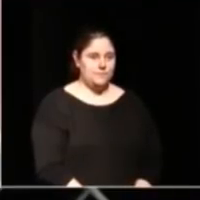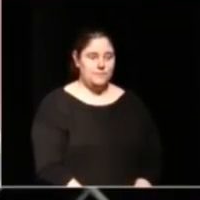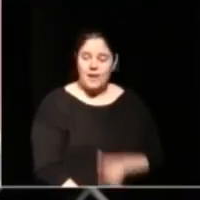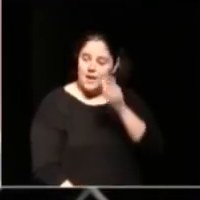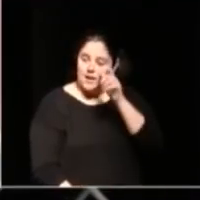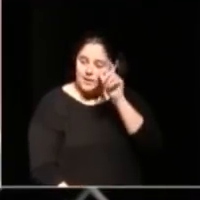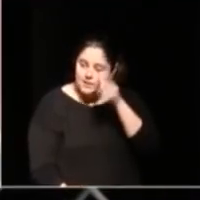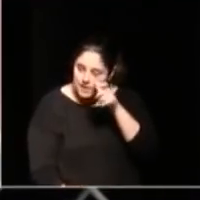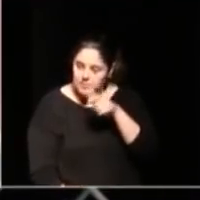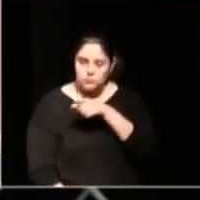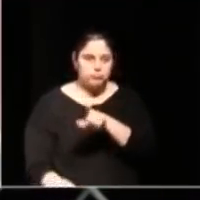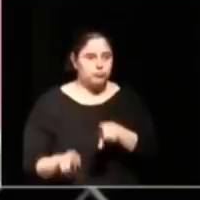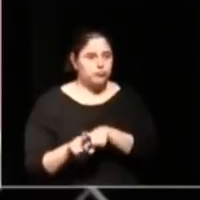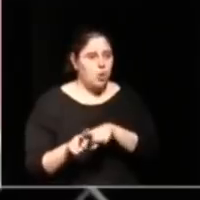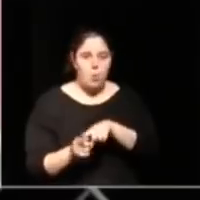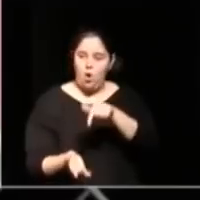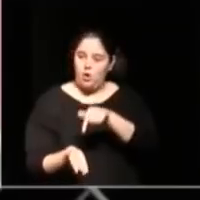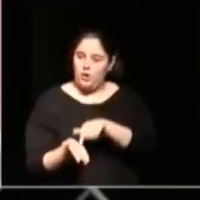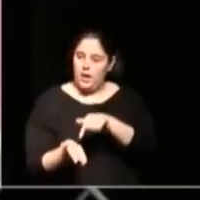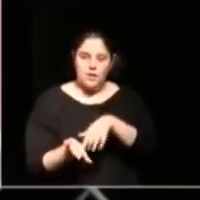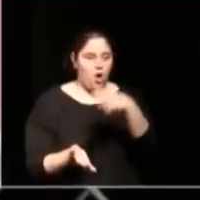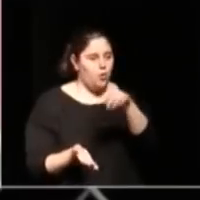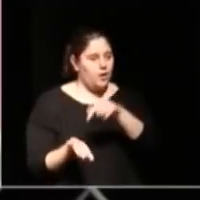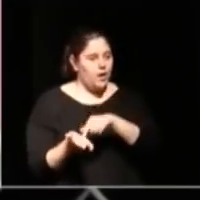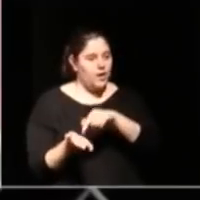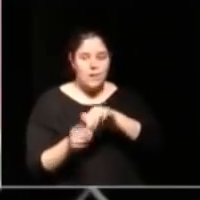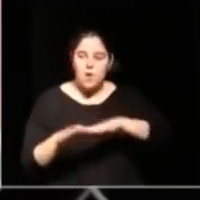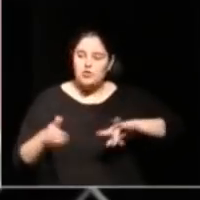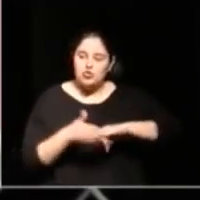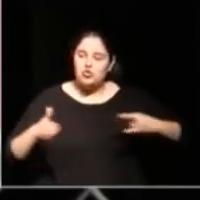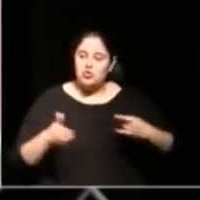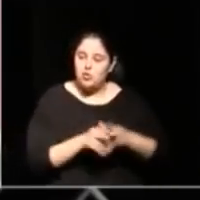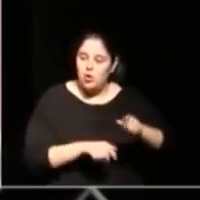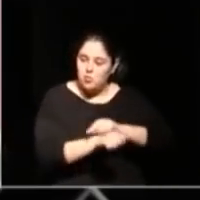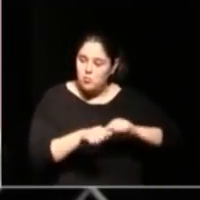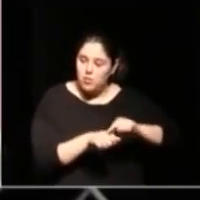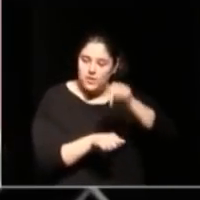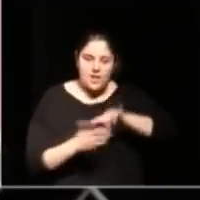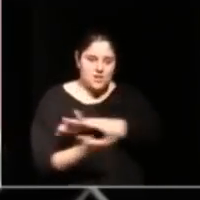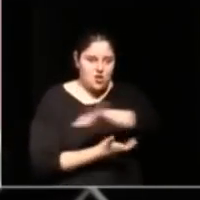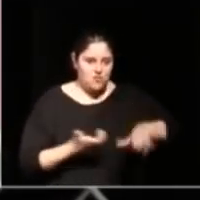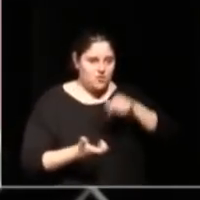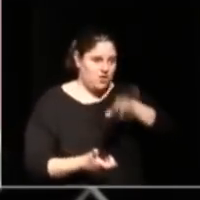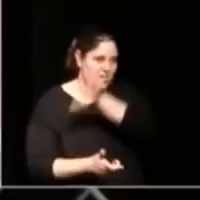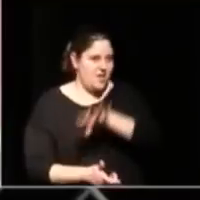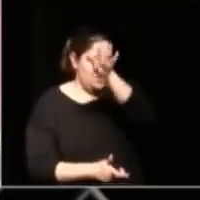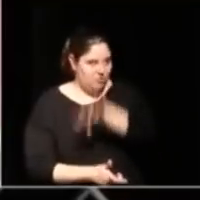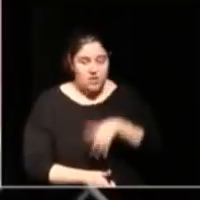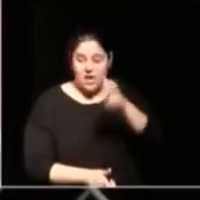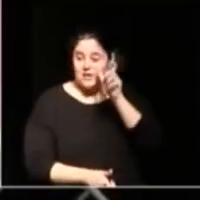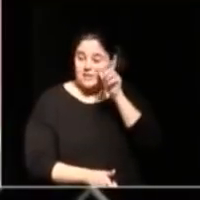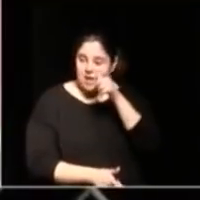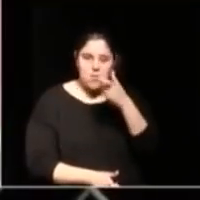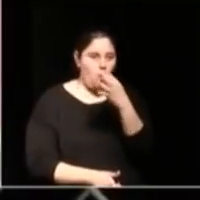Xavi es hoy una garantía, la única garantía de solución política al conflicto que vive Cataluña. Xavi es la